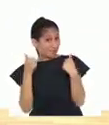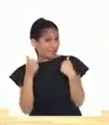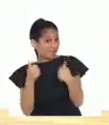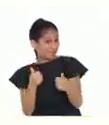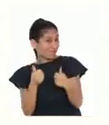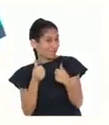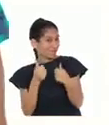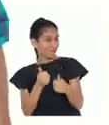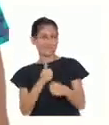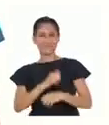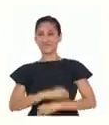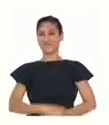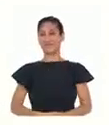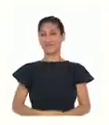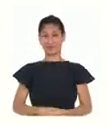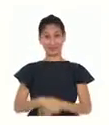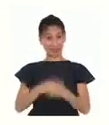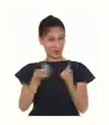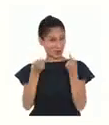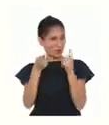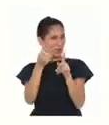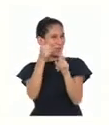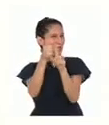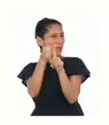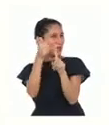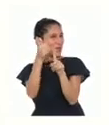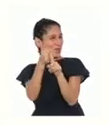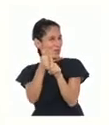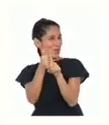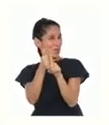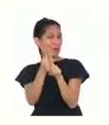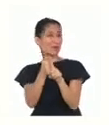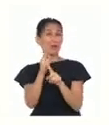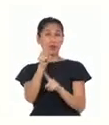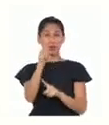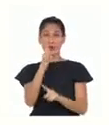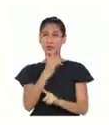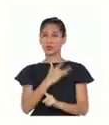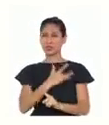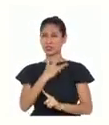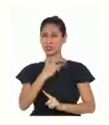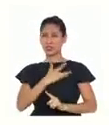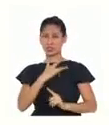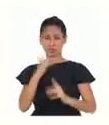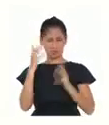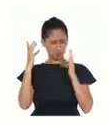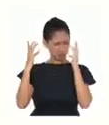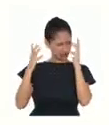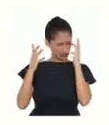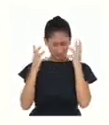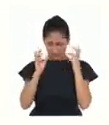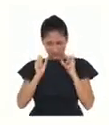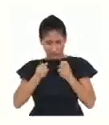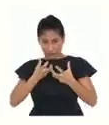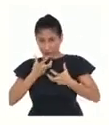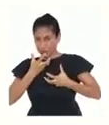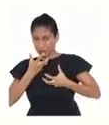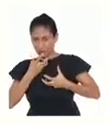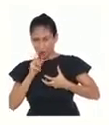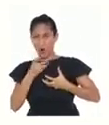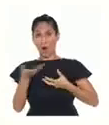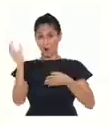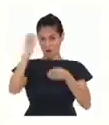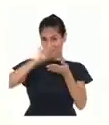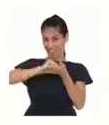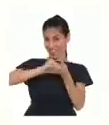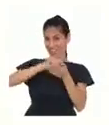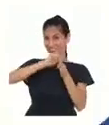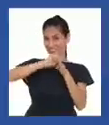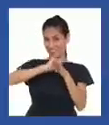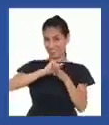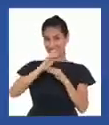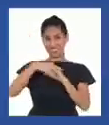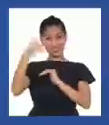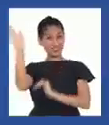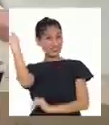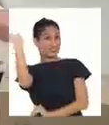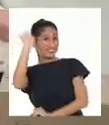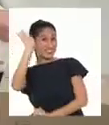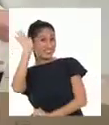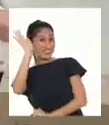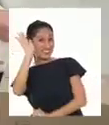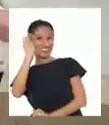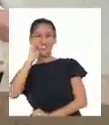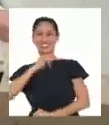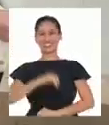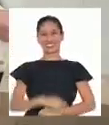eso es. Te invito a que hagas este ejercicio cada vez que sientas una emoción y no sepas cómo expresarla. Nos vemos en una próxima.